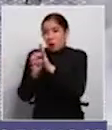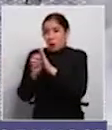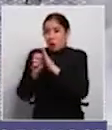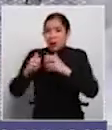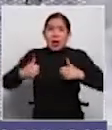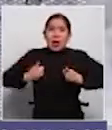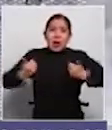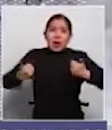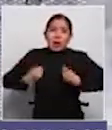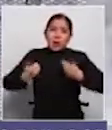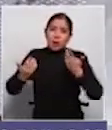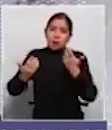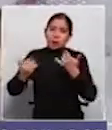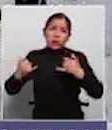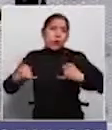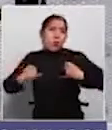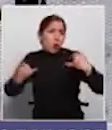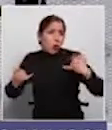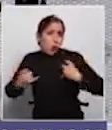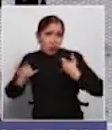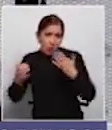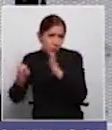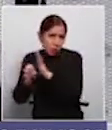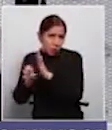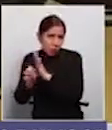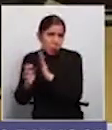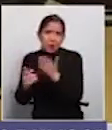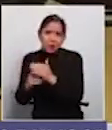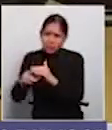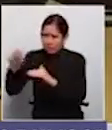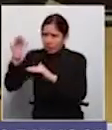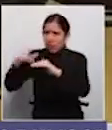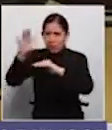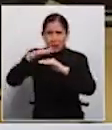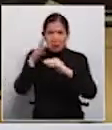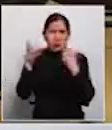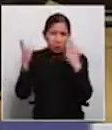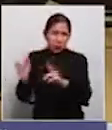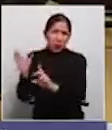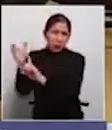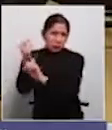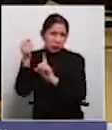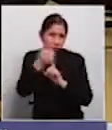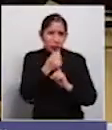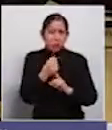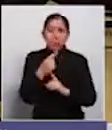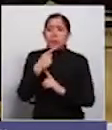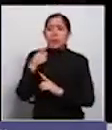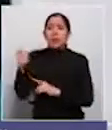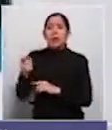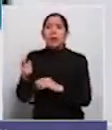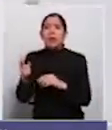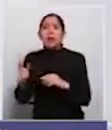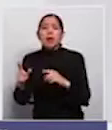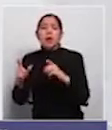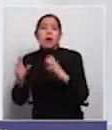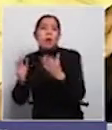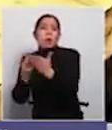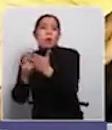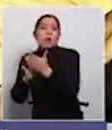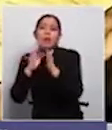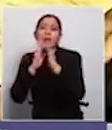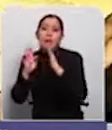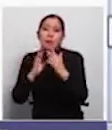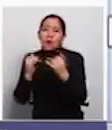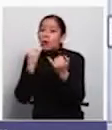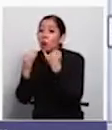adolescente mujer, que son la mayor parte de las víctimas, No tiene que mostrar datos, por ejemplo,